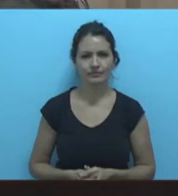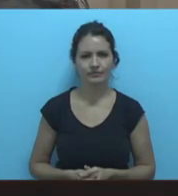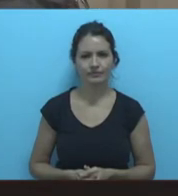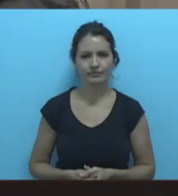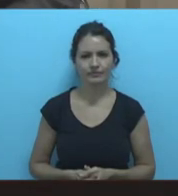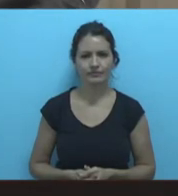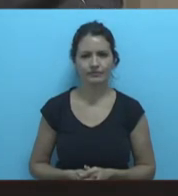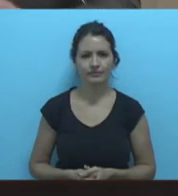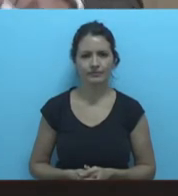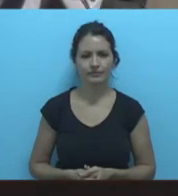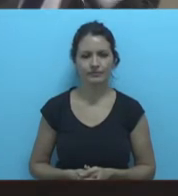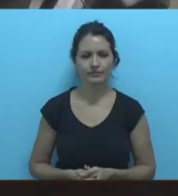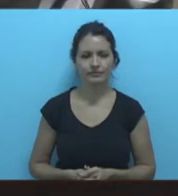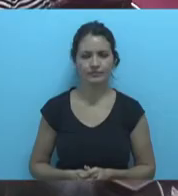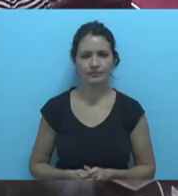palabra.